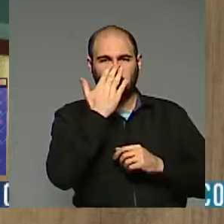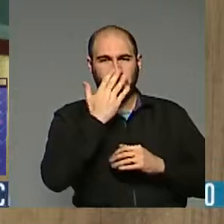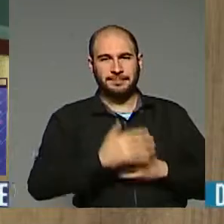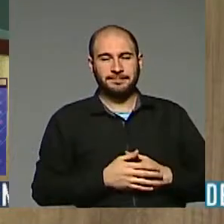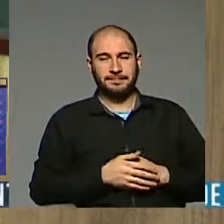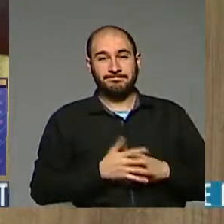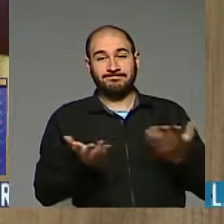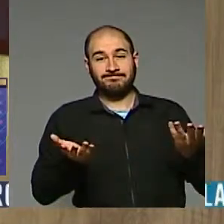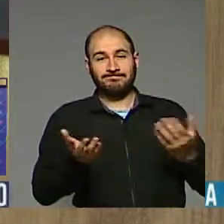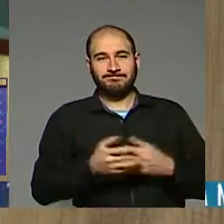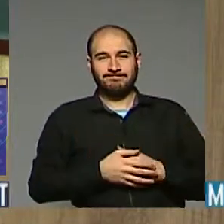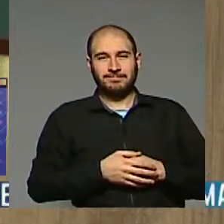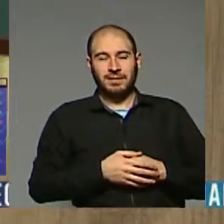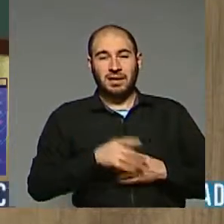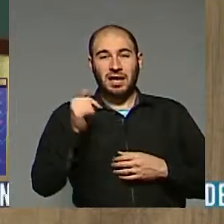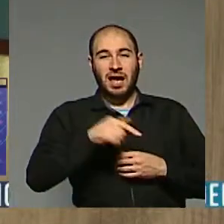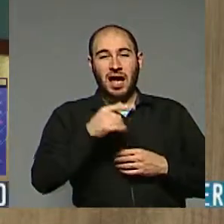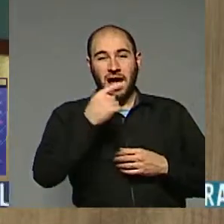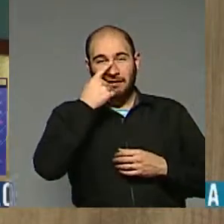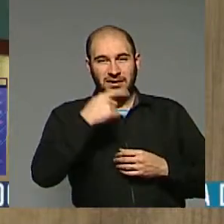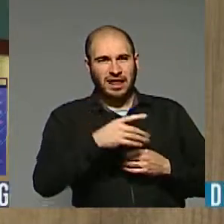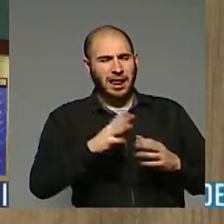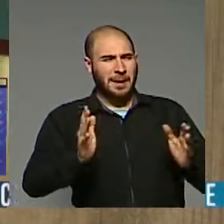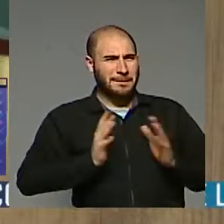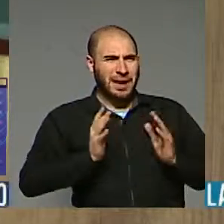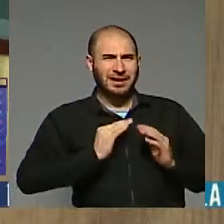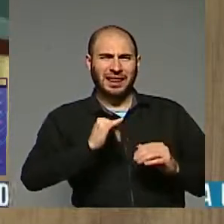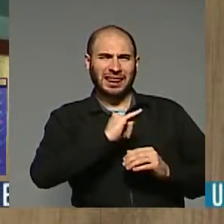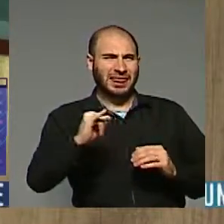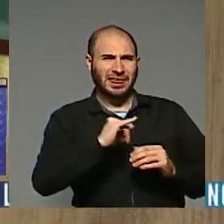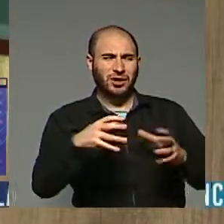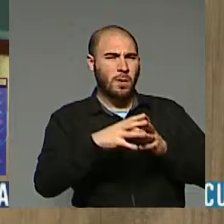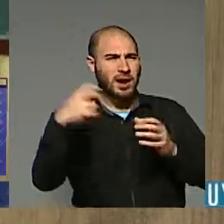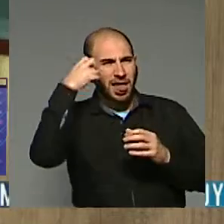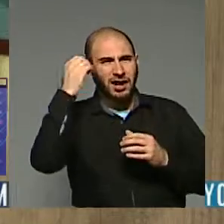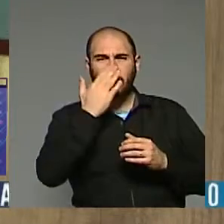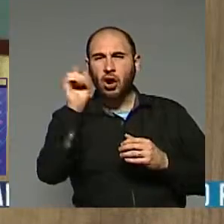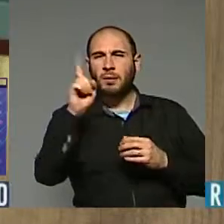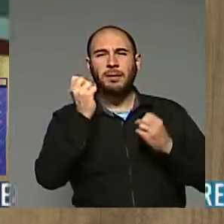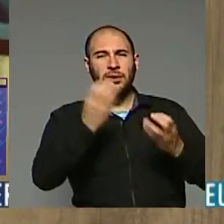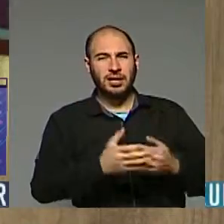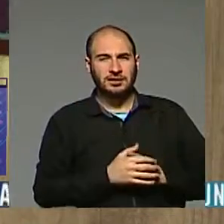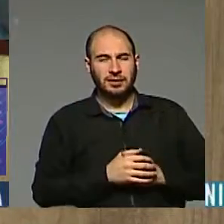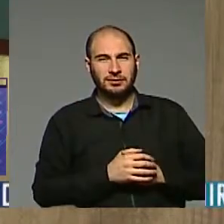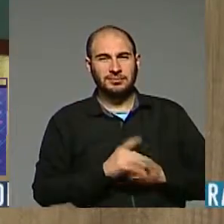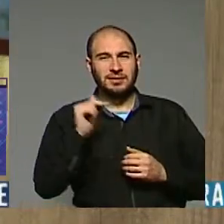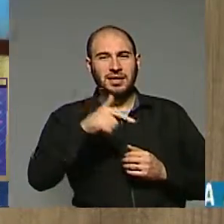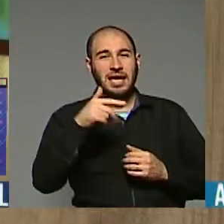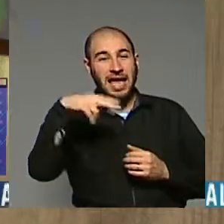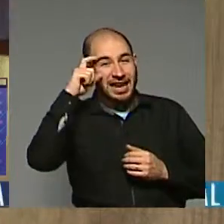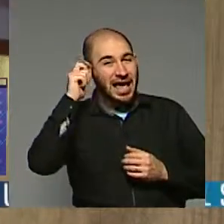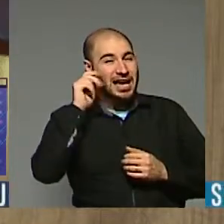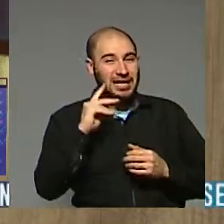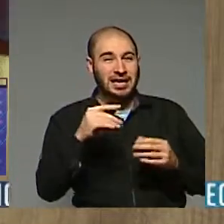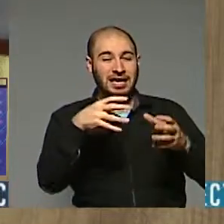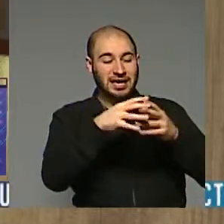bueno, terminó con un saldo amargo y muy negativo para los radicales cordobeses porque Negri, que fue el